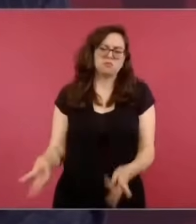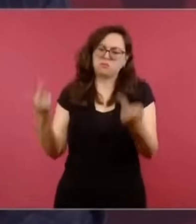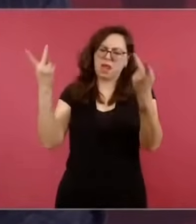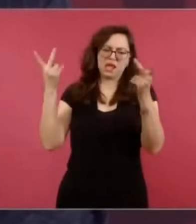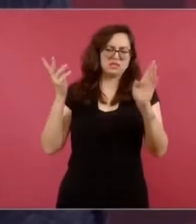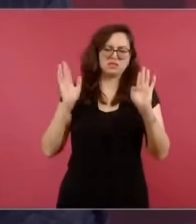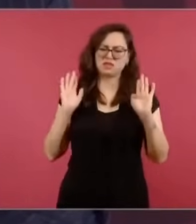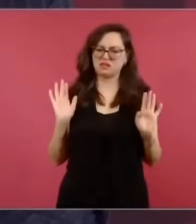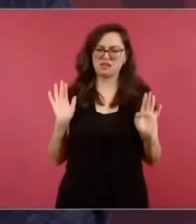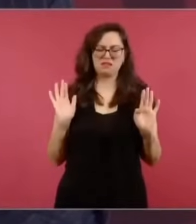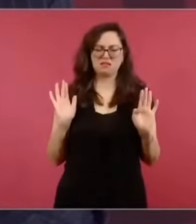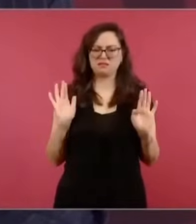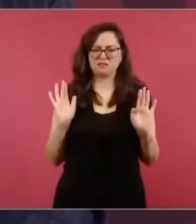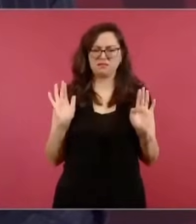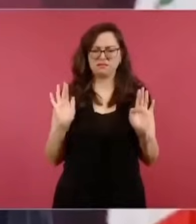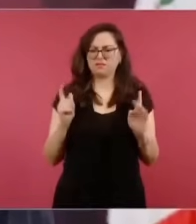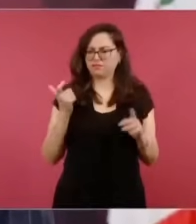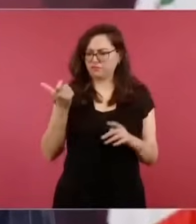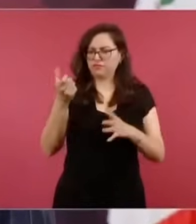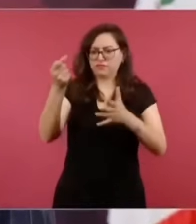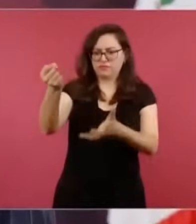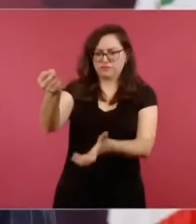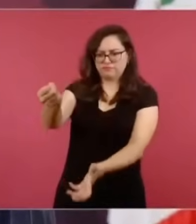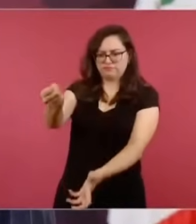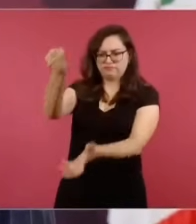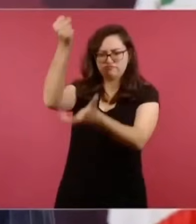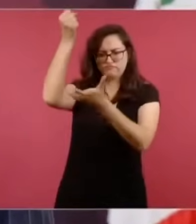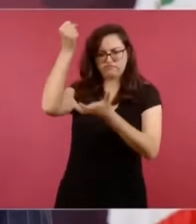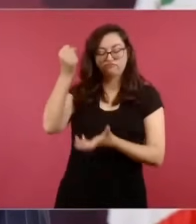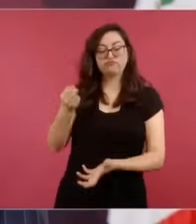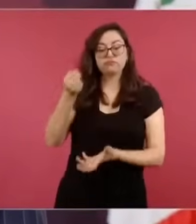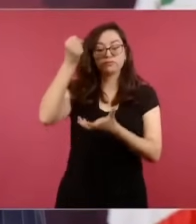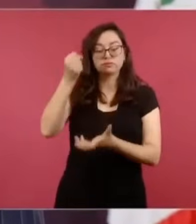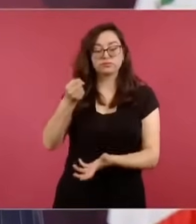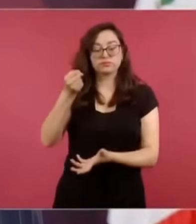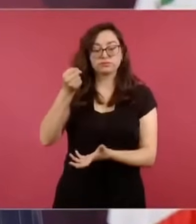que se obtenga